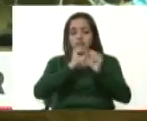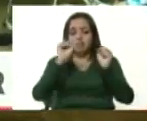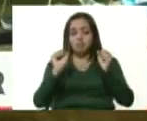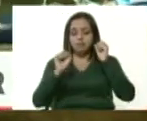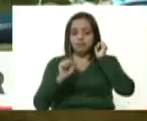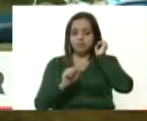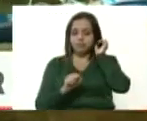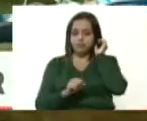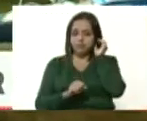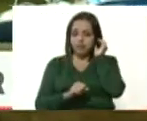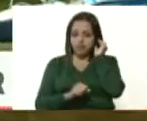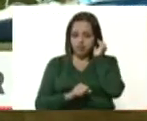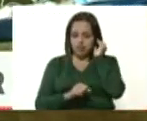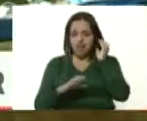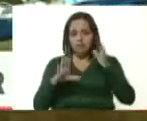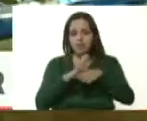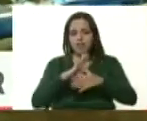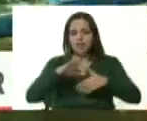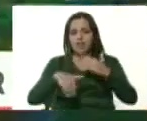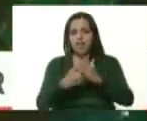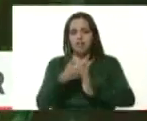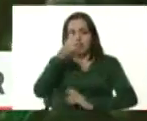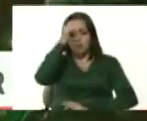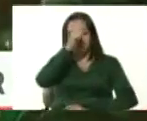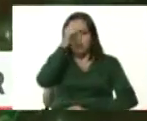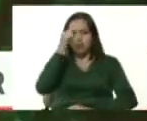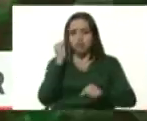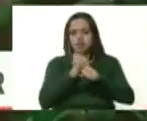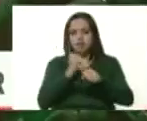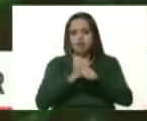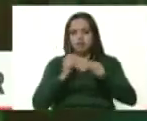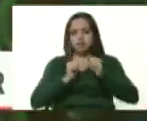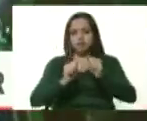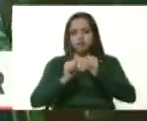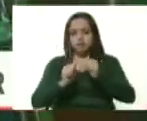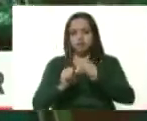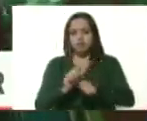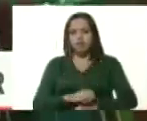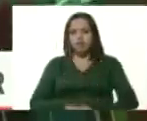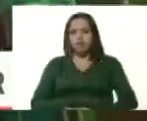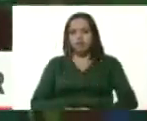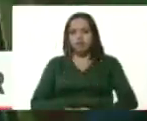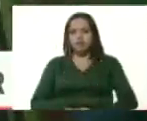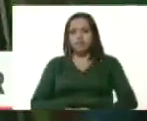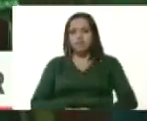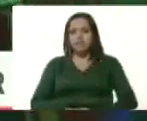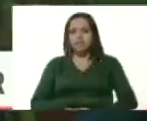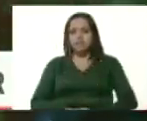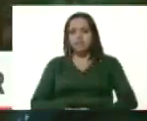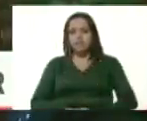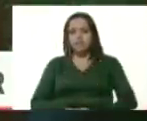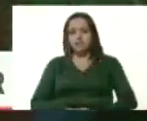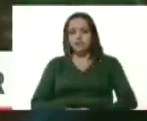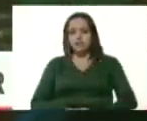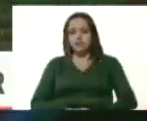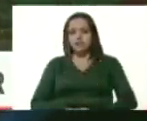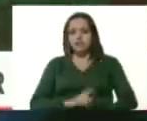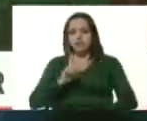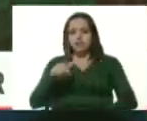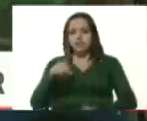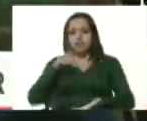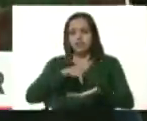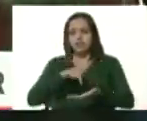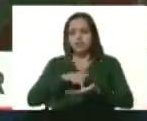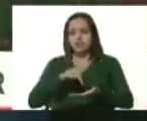de martes a domingo. Un trabajo incansable y que además ha contado con la participación del pueblo venezolano, que ha